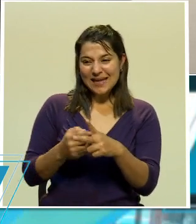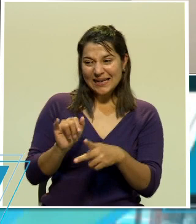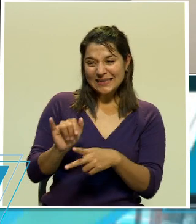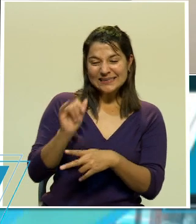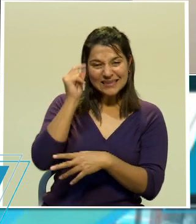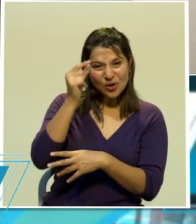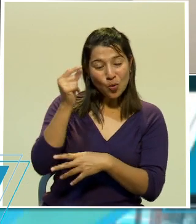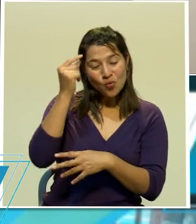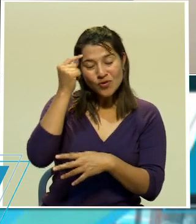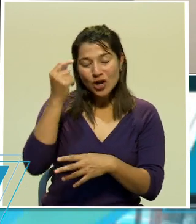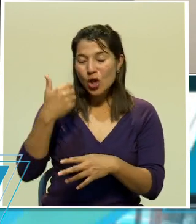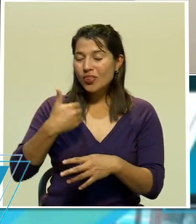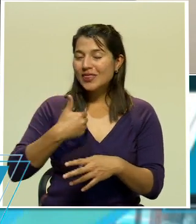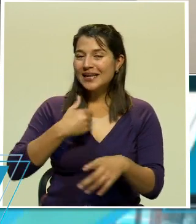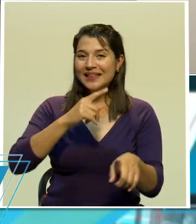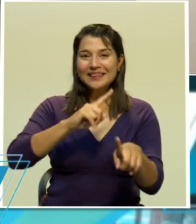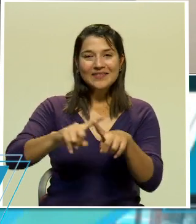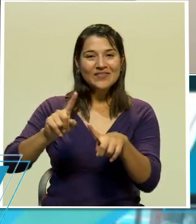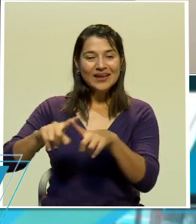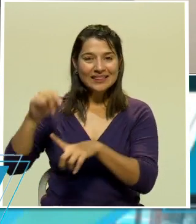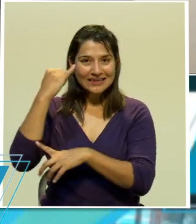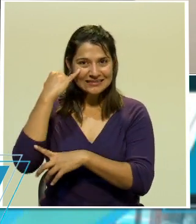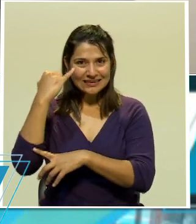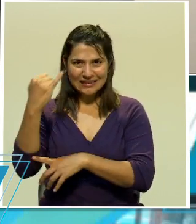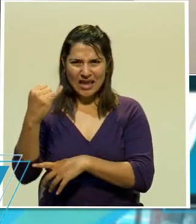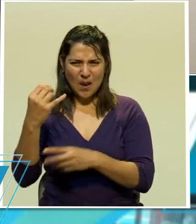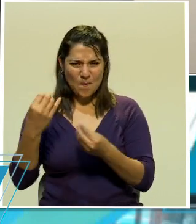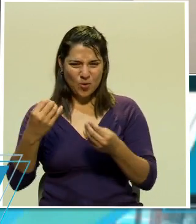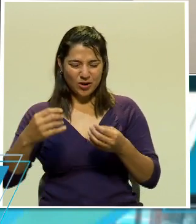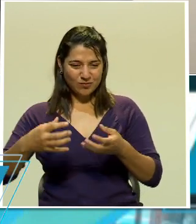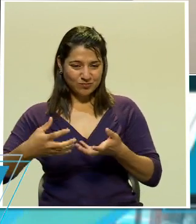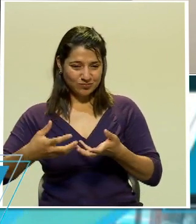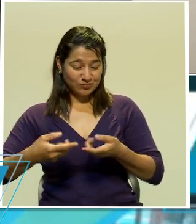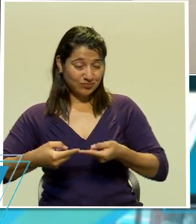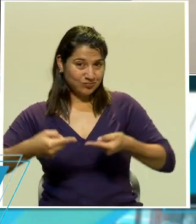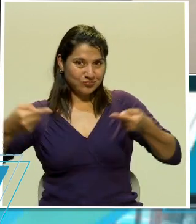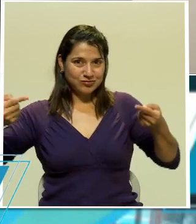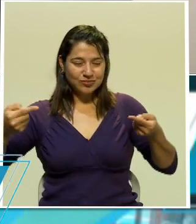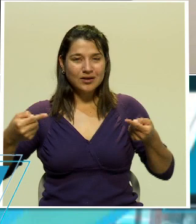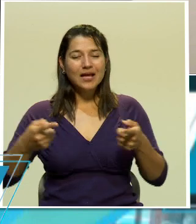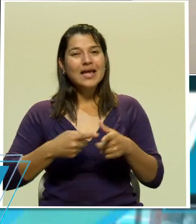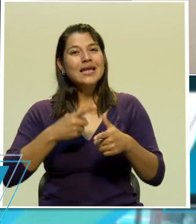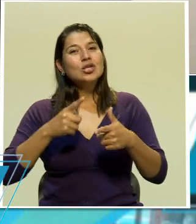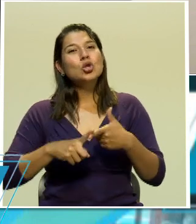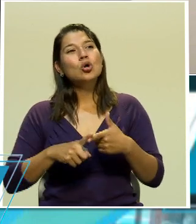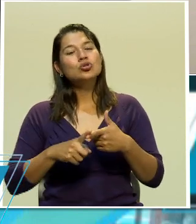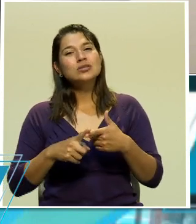país, que creo que es una tarea muy extrema, por lo menos tender